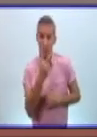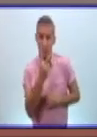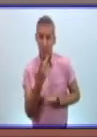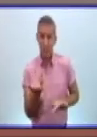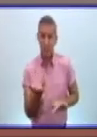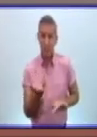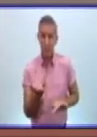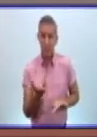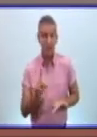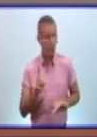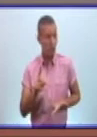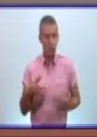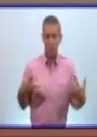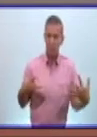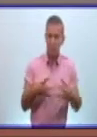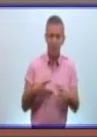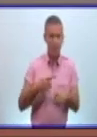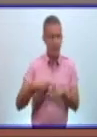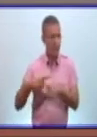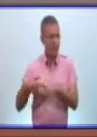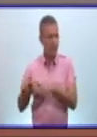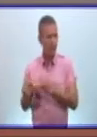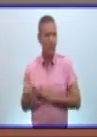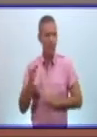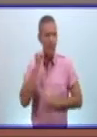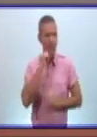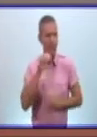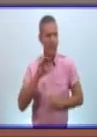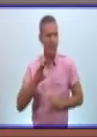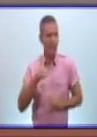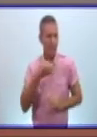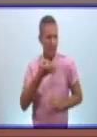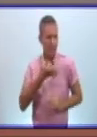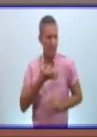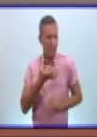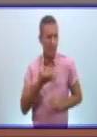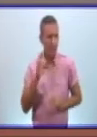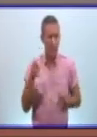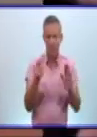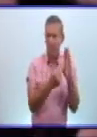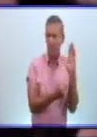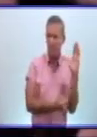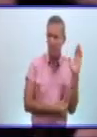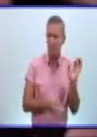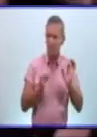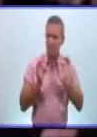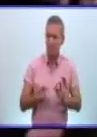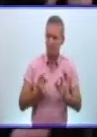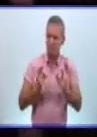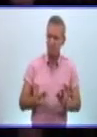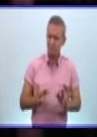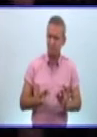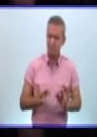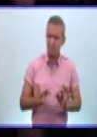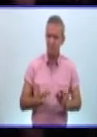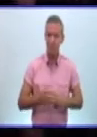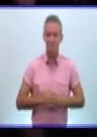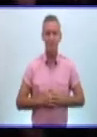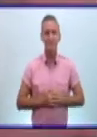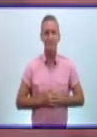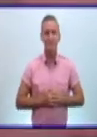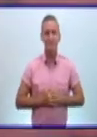no están mezcladas con otras, pero además les digo que tienen propiedades constantes.